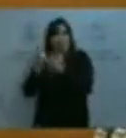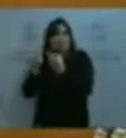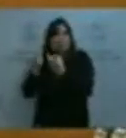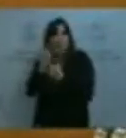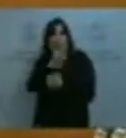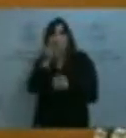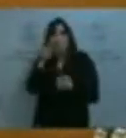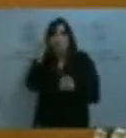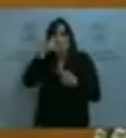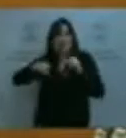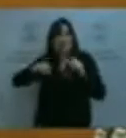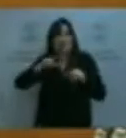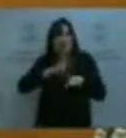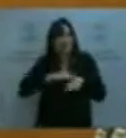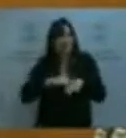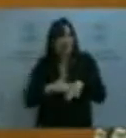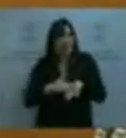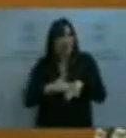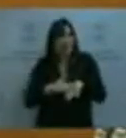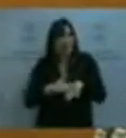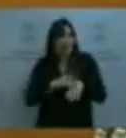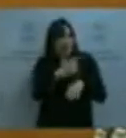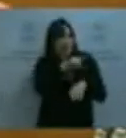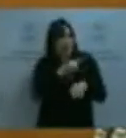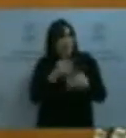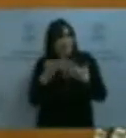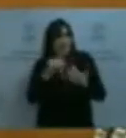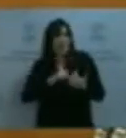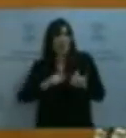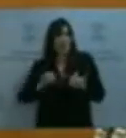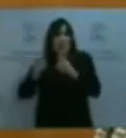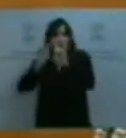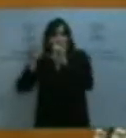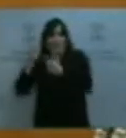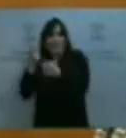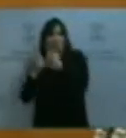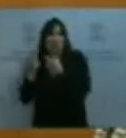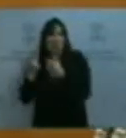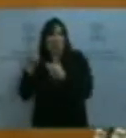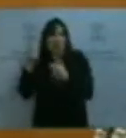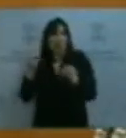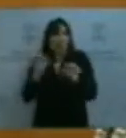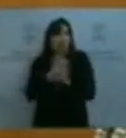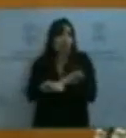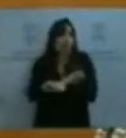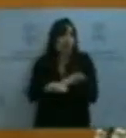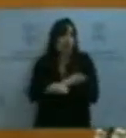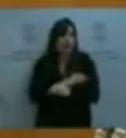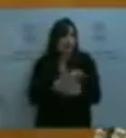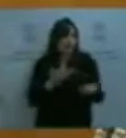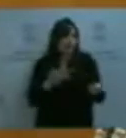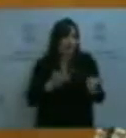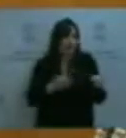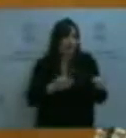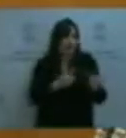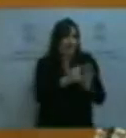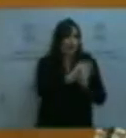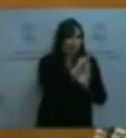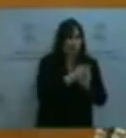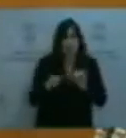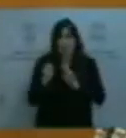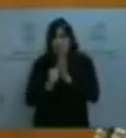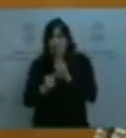entrevista personal o la consultora? Pero, sobre todo, ¿qué les dijeron? El que sacó un punto y el que sacó 19,5. Porque tengo una intriga